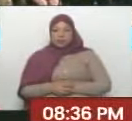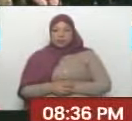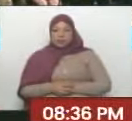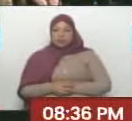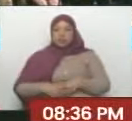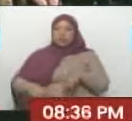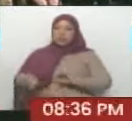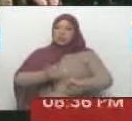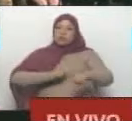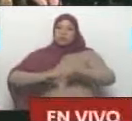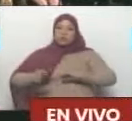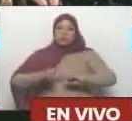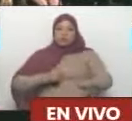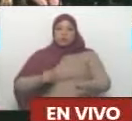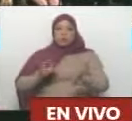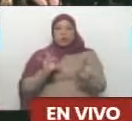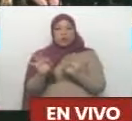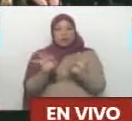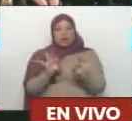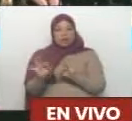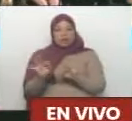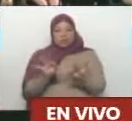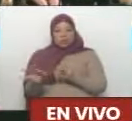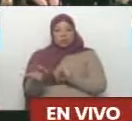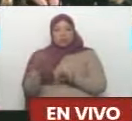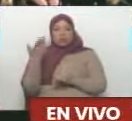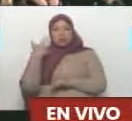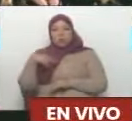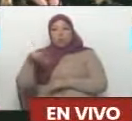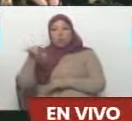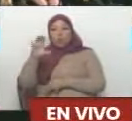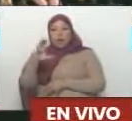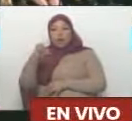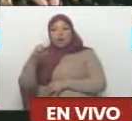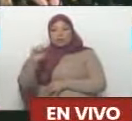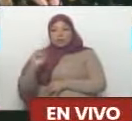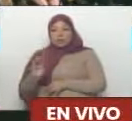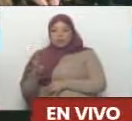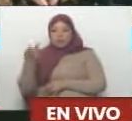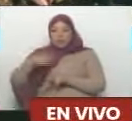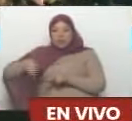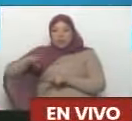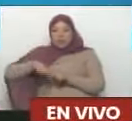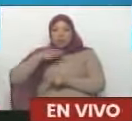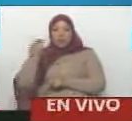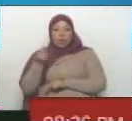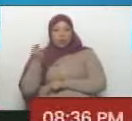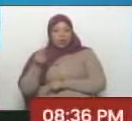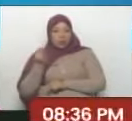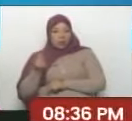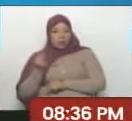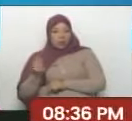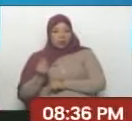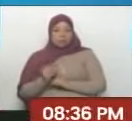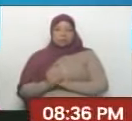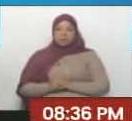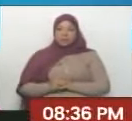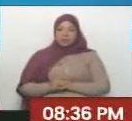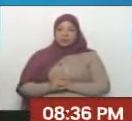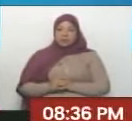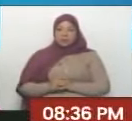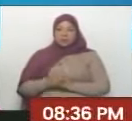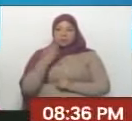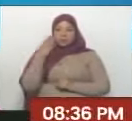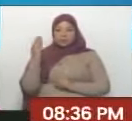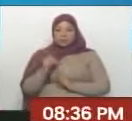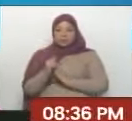El movimiento de teatro César Rengifo, de niños, niñas y jóvenes, Pedro